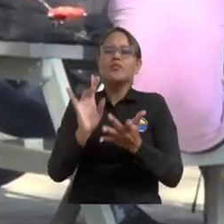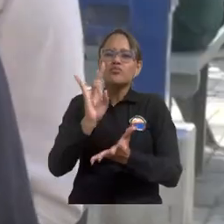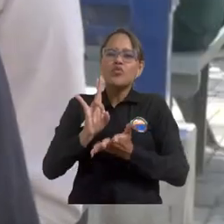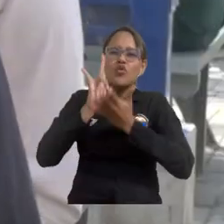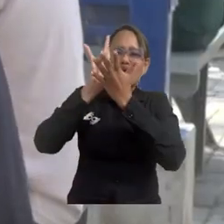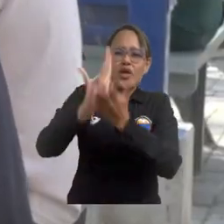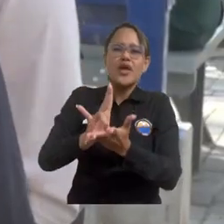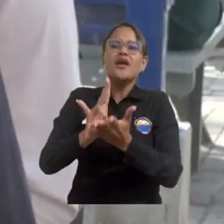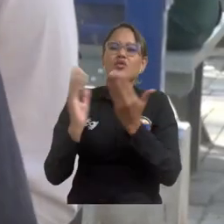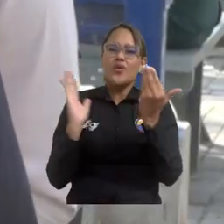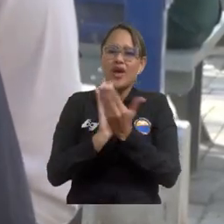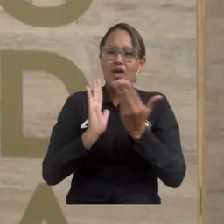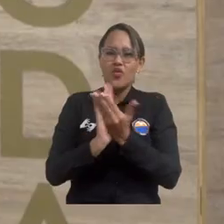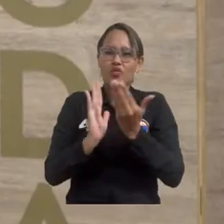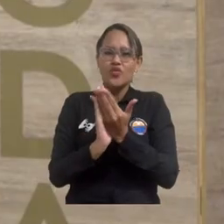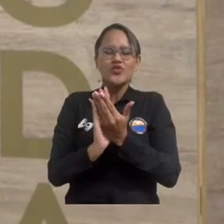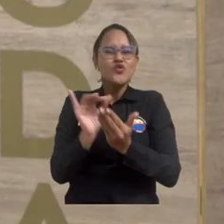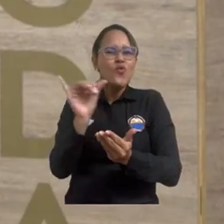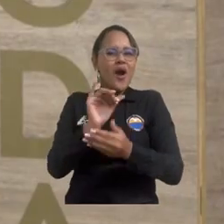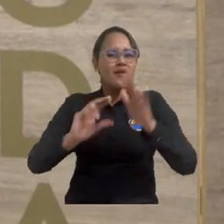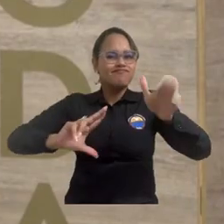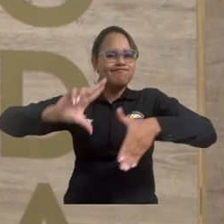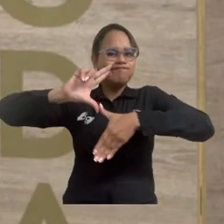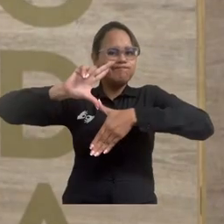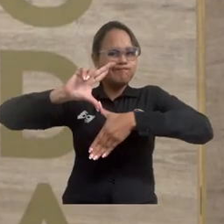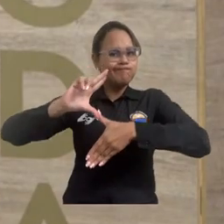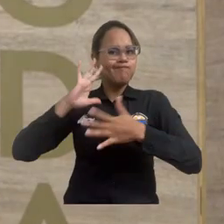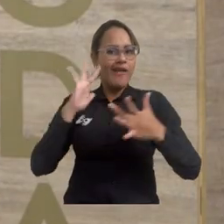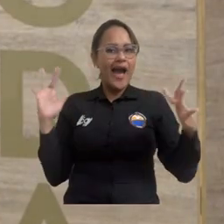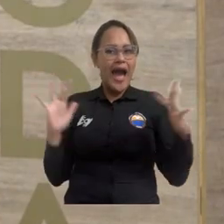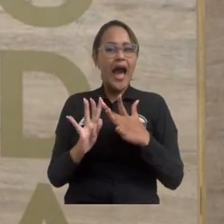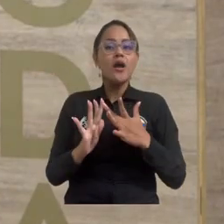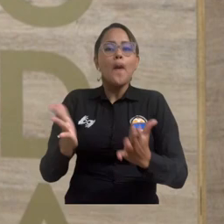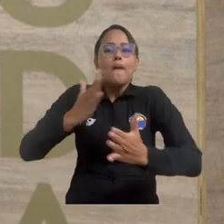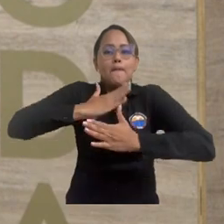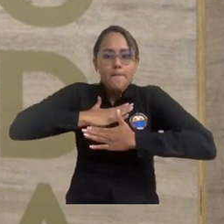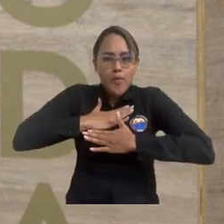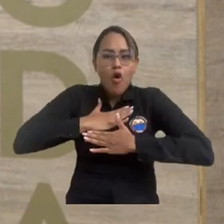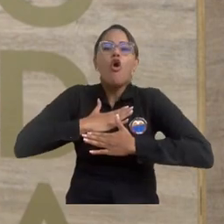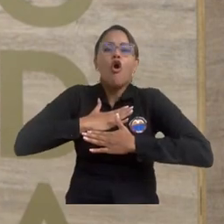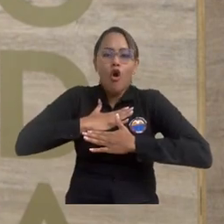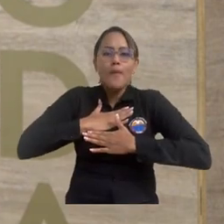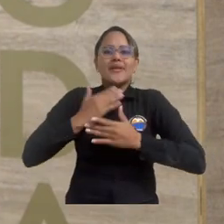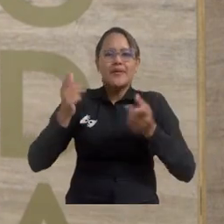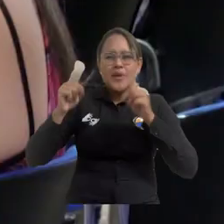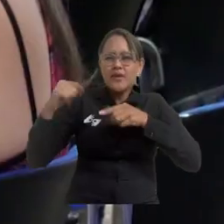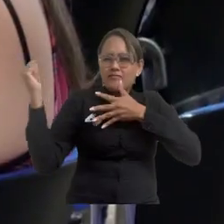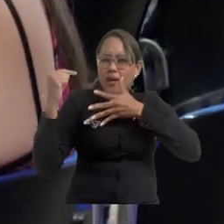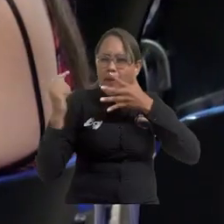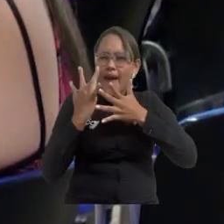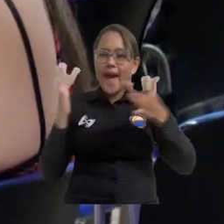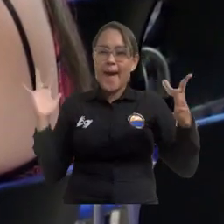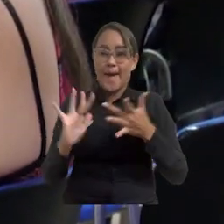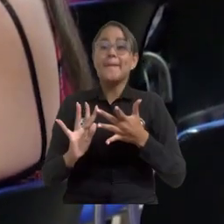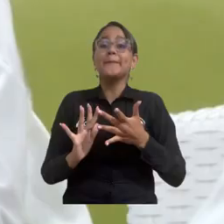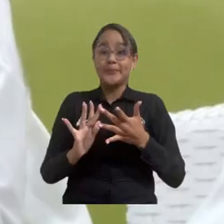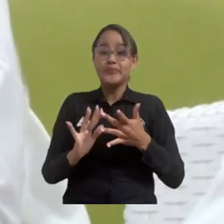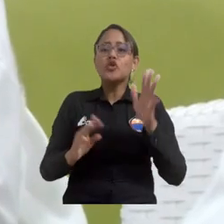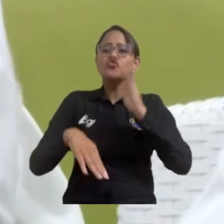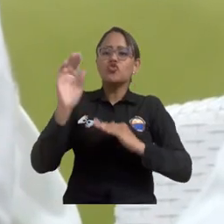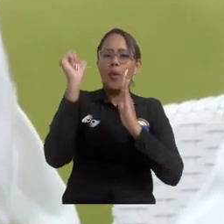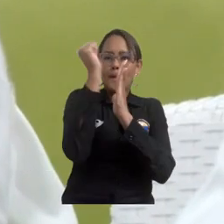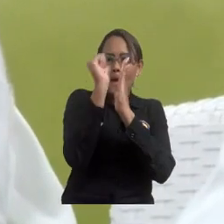modelo de universidad para América Latina, propio, que se encuentre con los otros modelos, pero que también tenga sus especificidades. La agenda de este